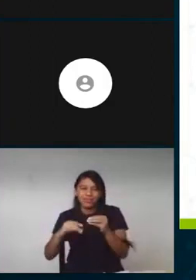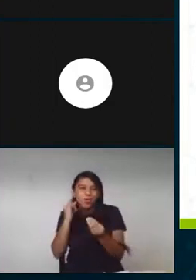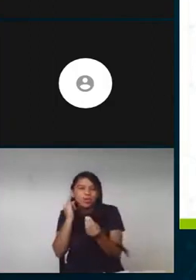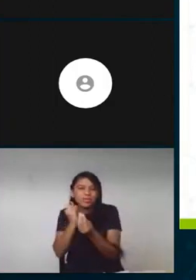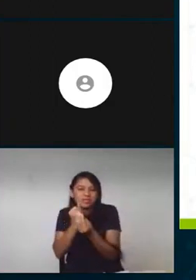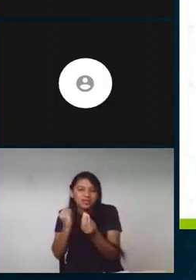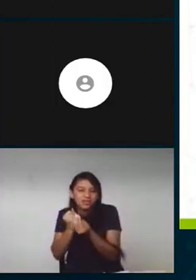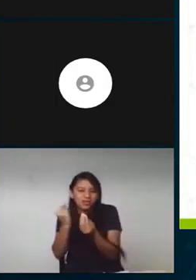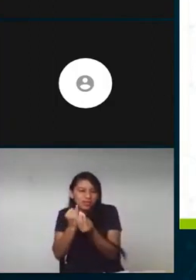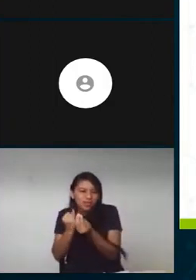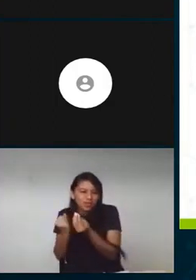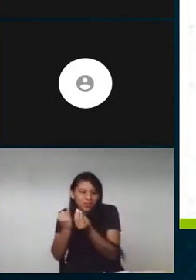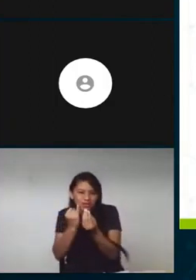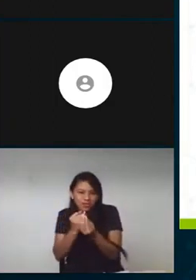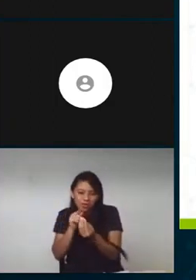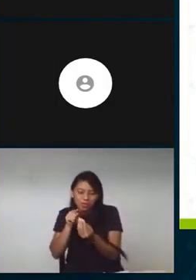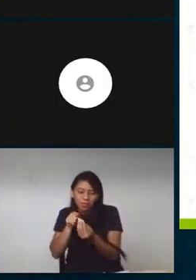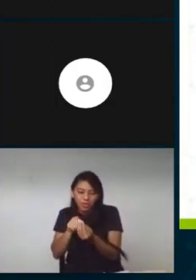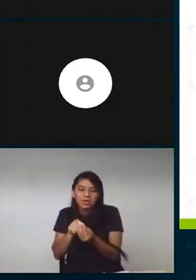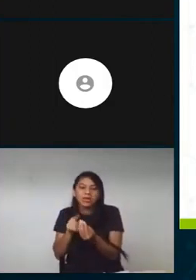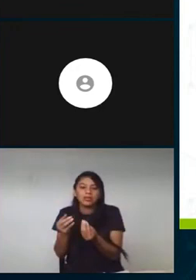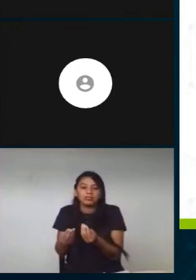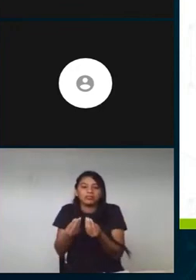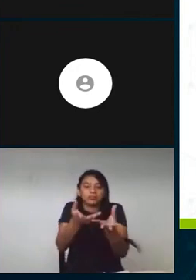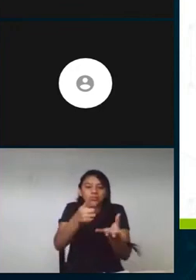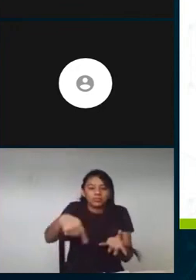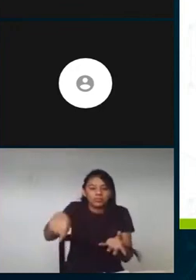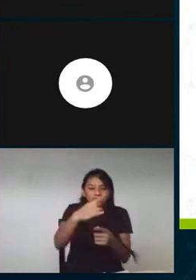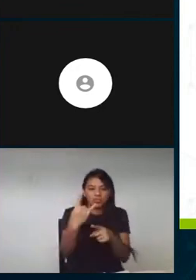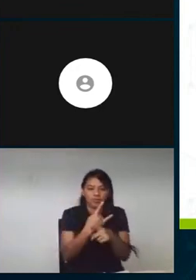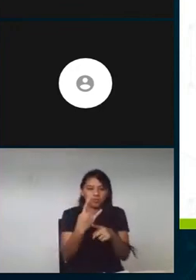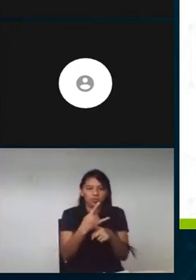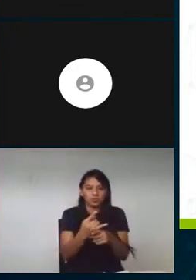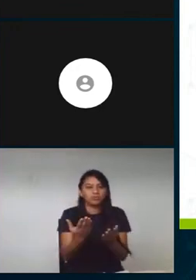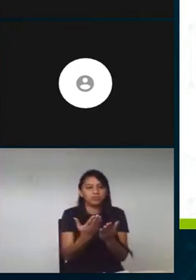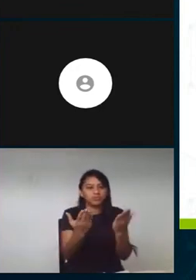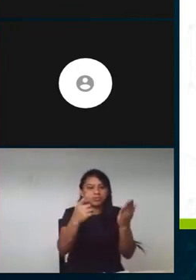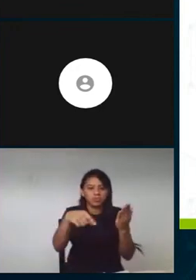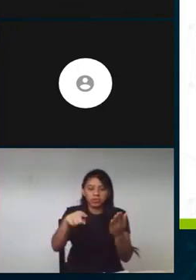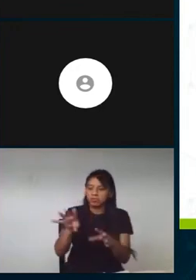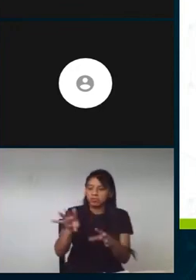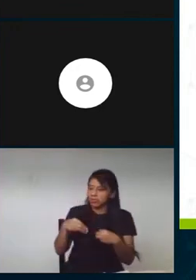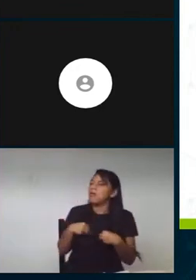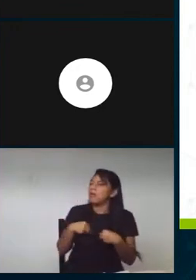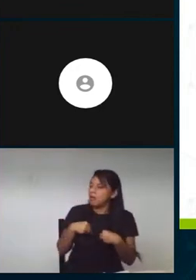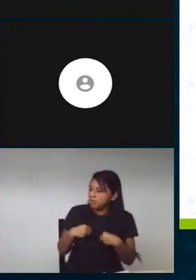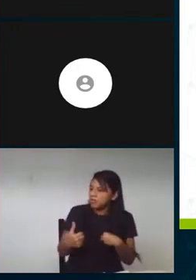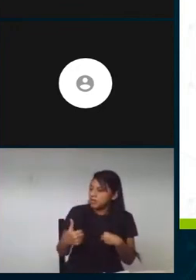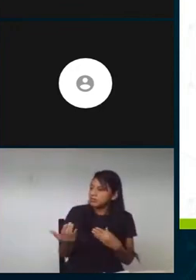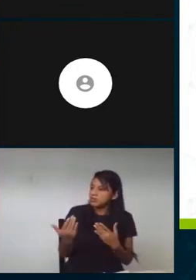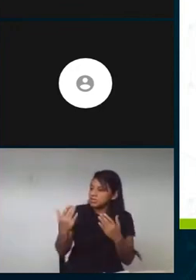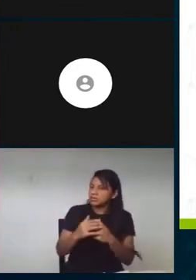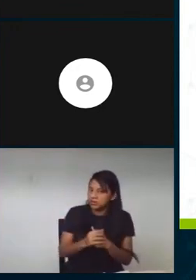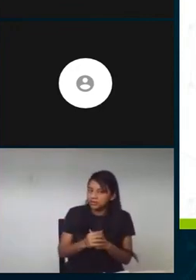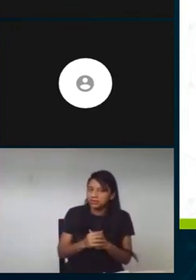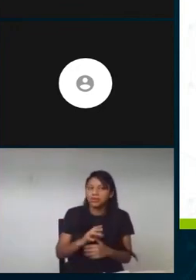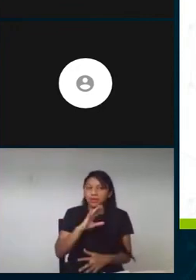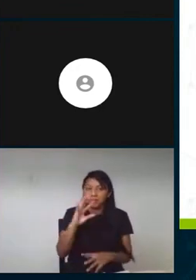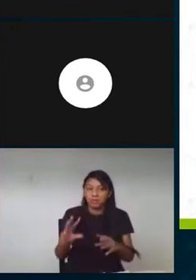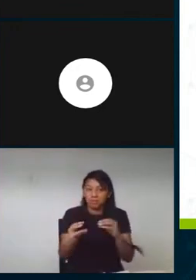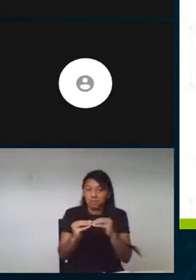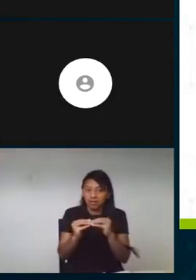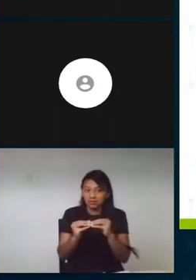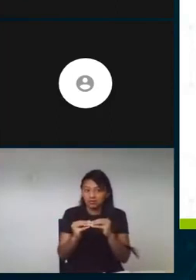funcional, qué va a servir para nuestro público, ¿cierto? Y por último, sugerir un plan de capacitación para la implementación del sistema en los